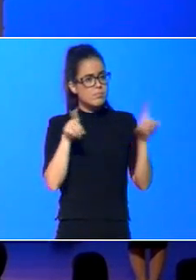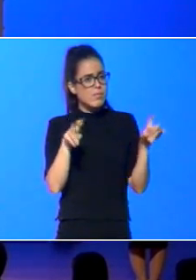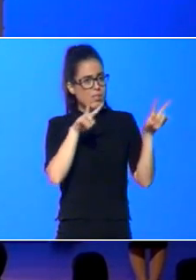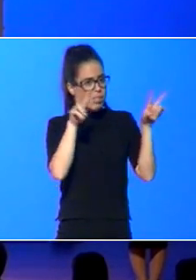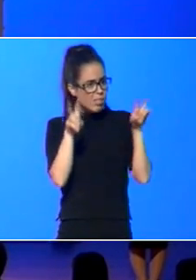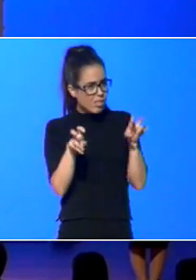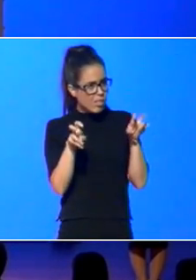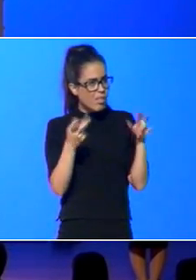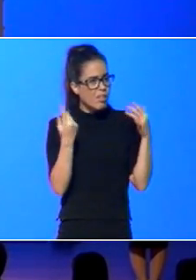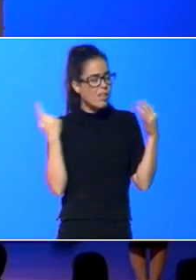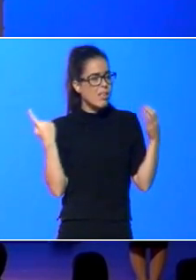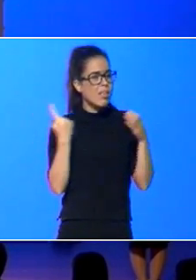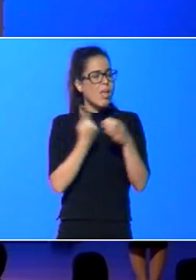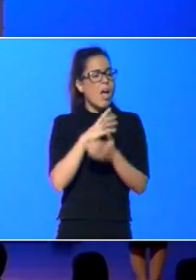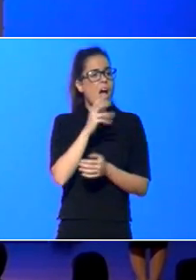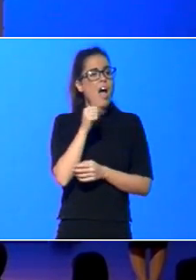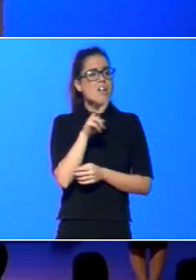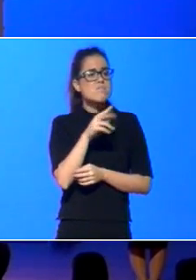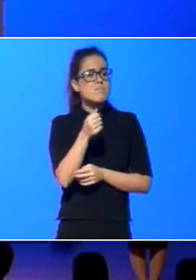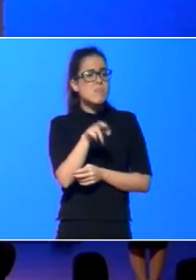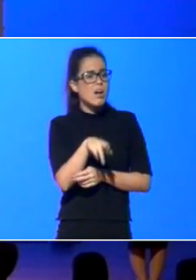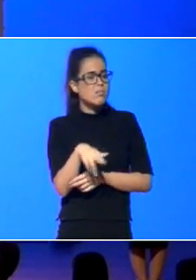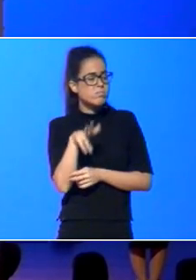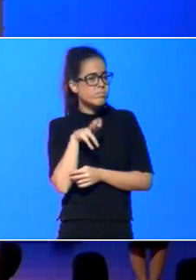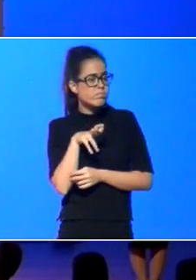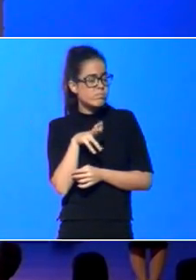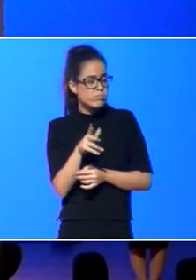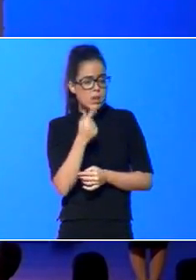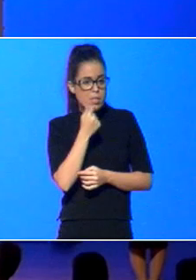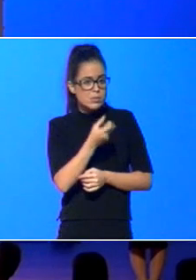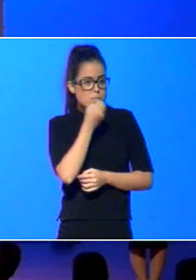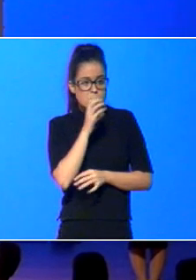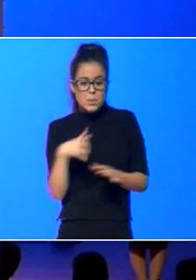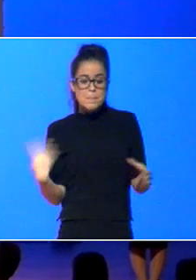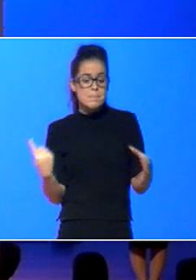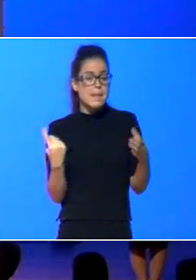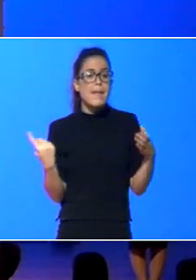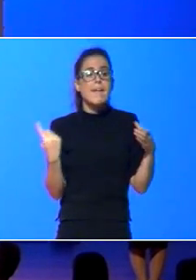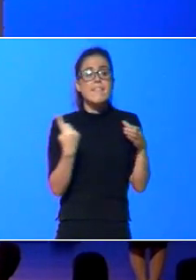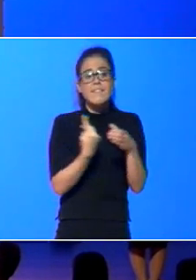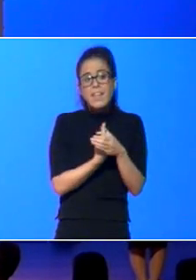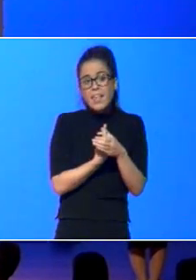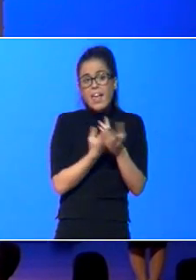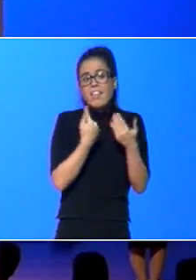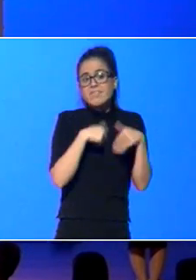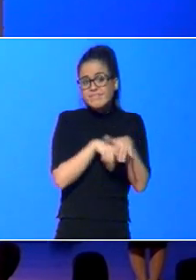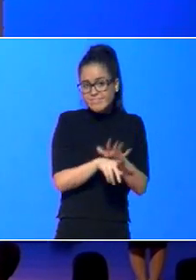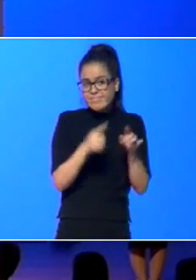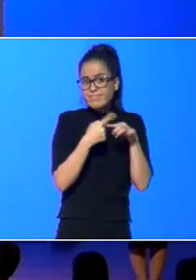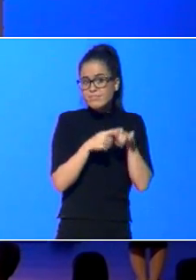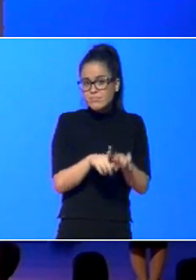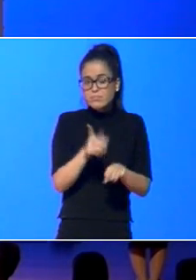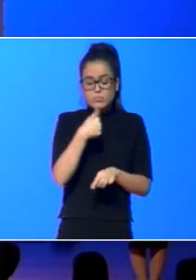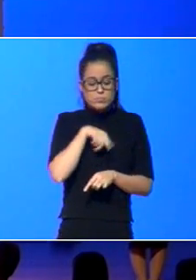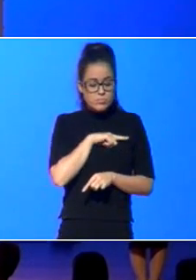integración, lo ha dicho muy bien Laura, no es lo mismo estar integrado que incluido, Y realmente nosotros, las